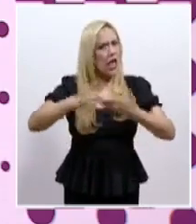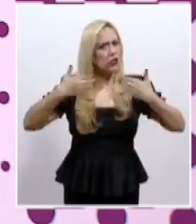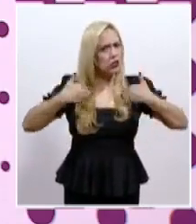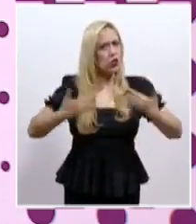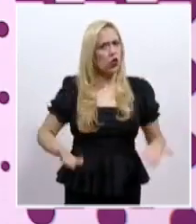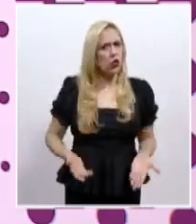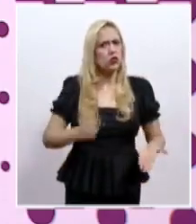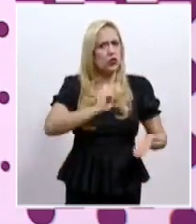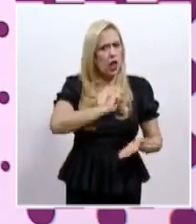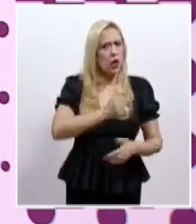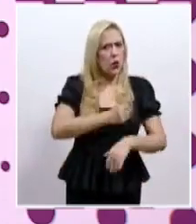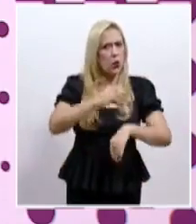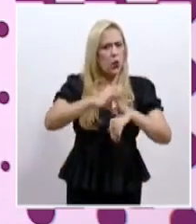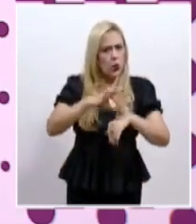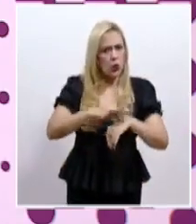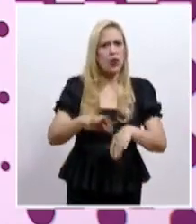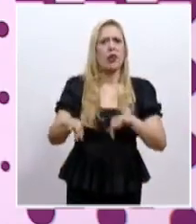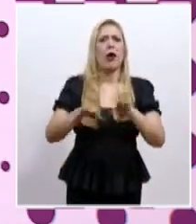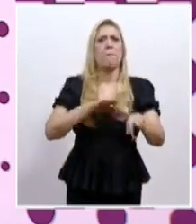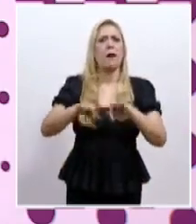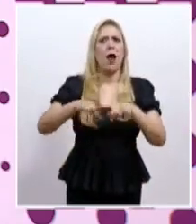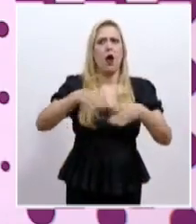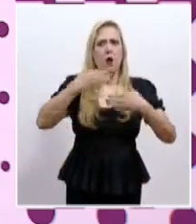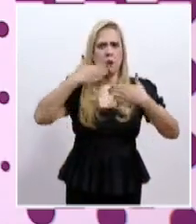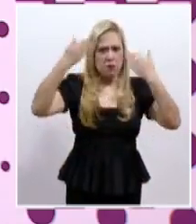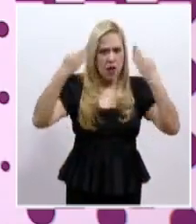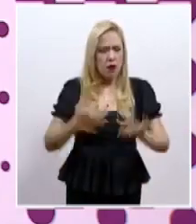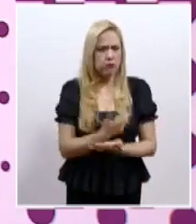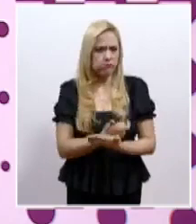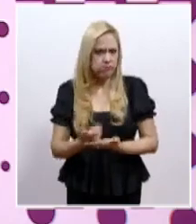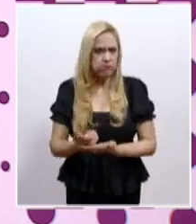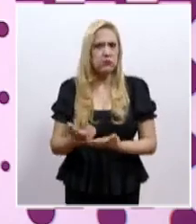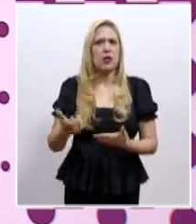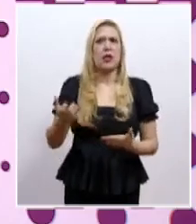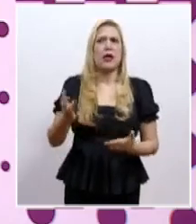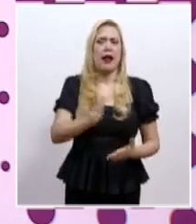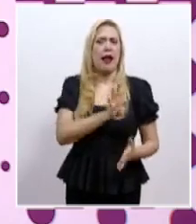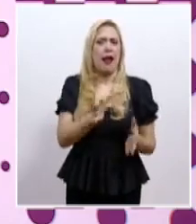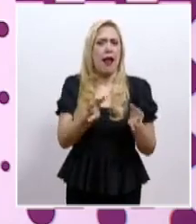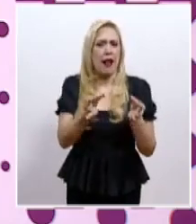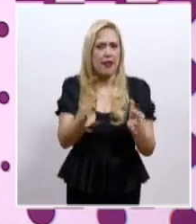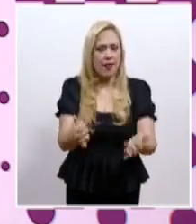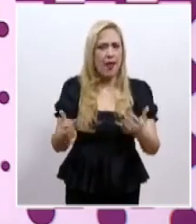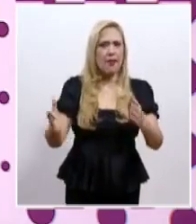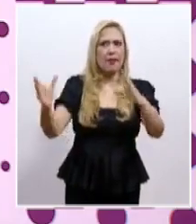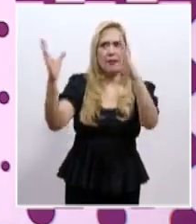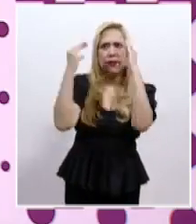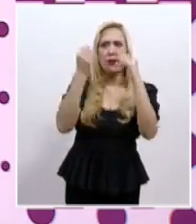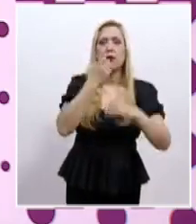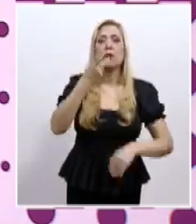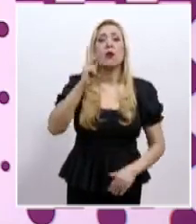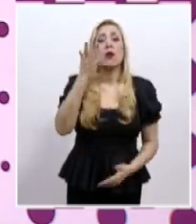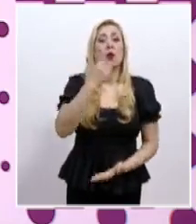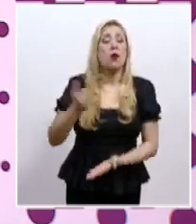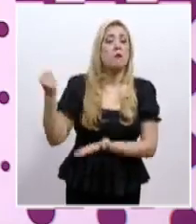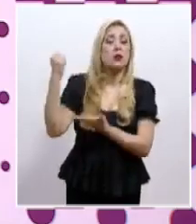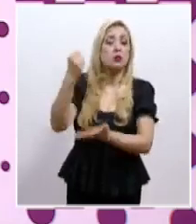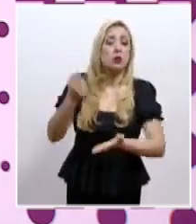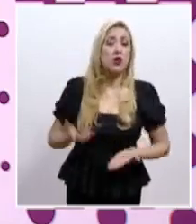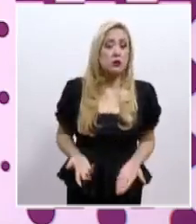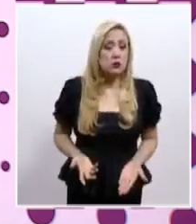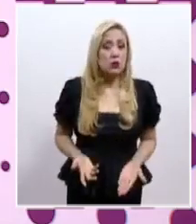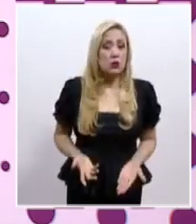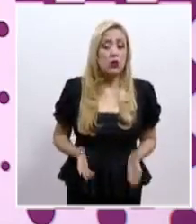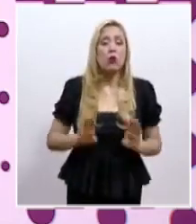trabajo digno o que tengo derecho a una educación de calidad cuando no existe presupuesto para que yo